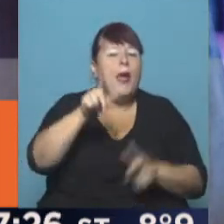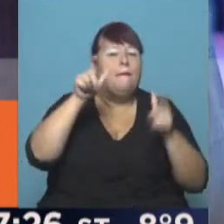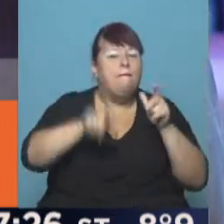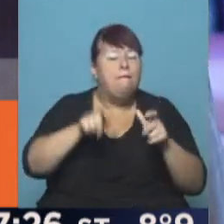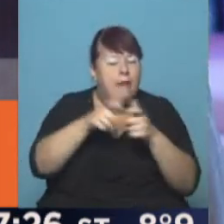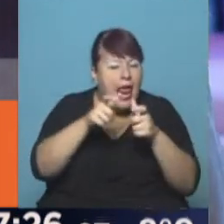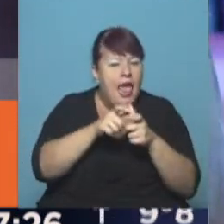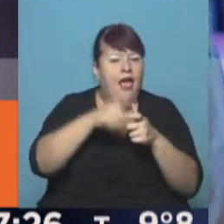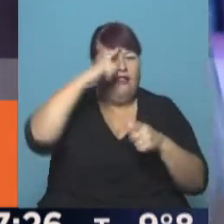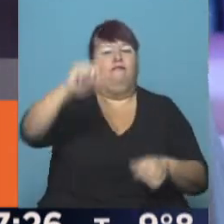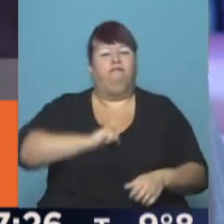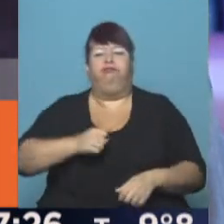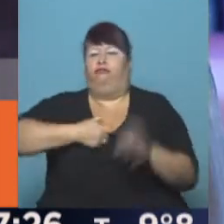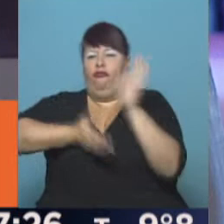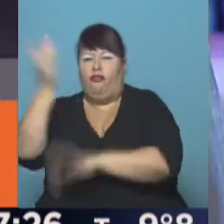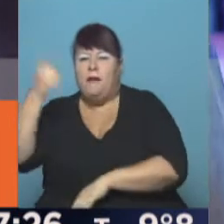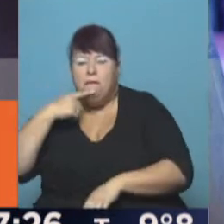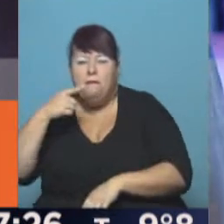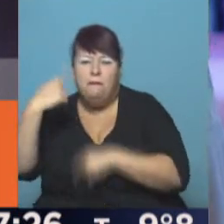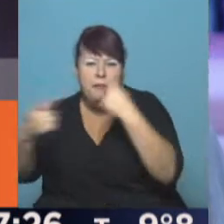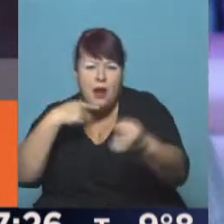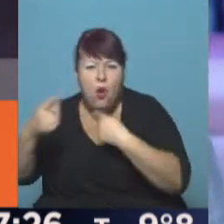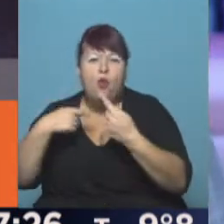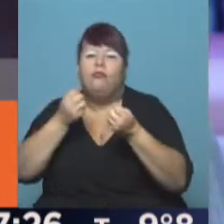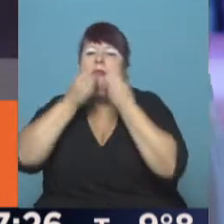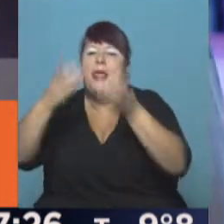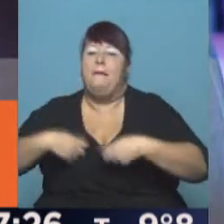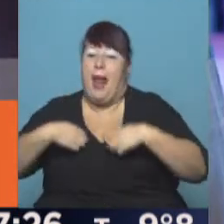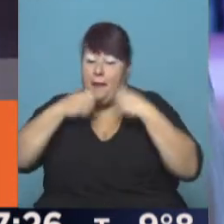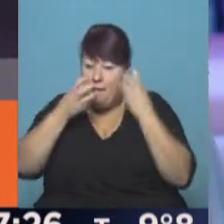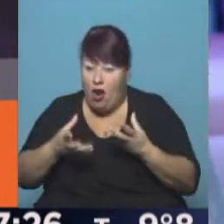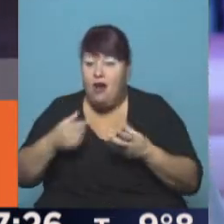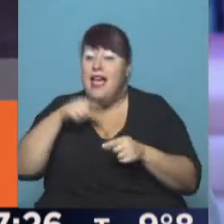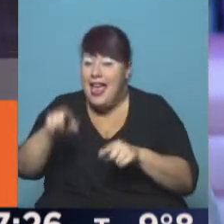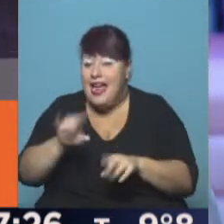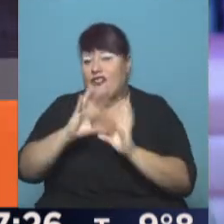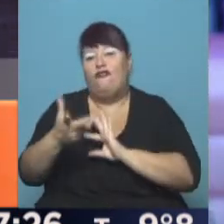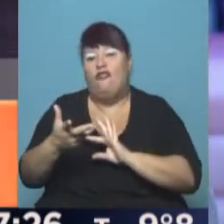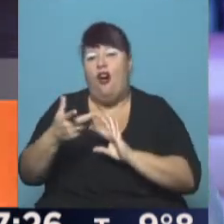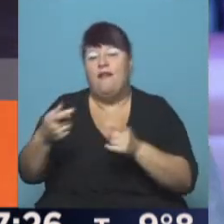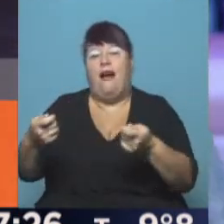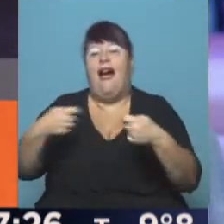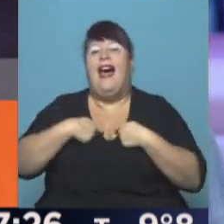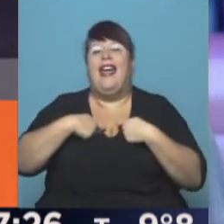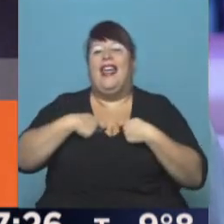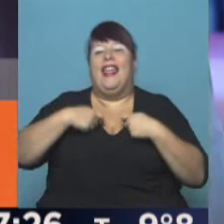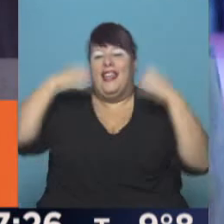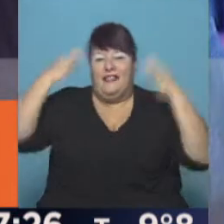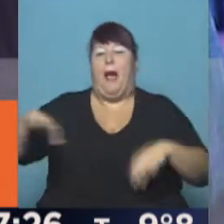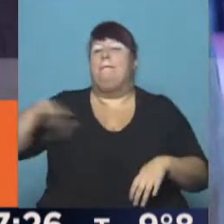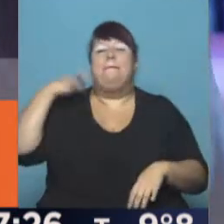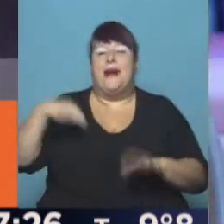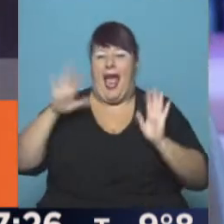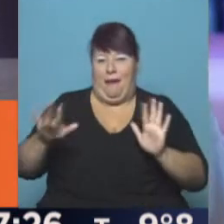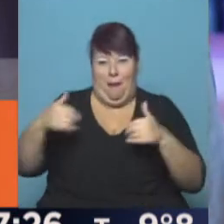me animé a consultar y sentir que hablar me iba a ser bien yo creo que ese sería el el oscar que yo